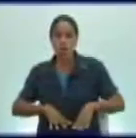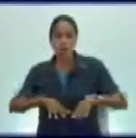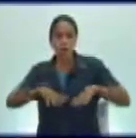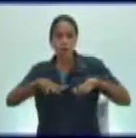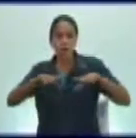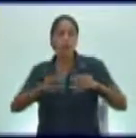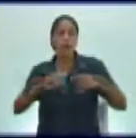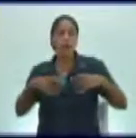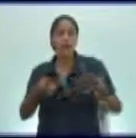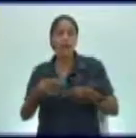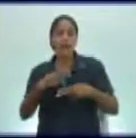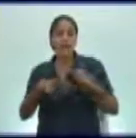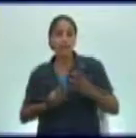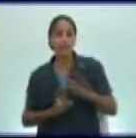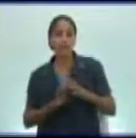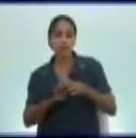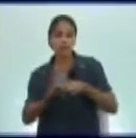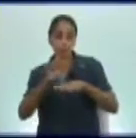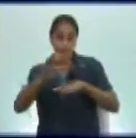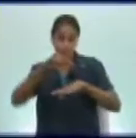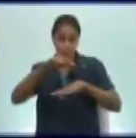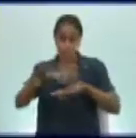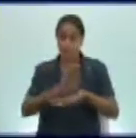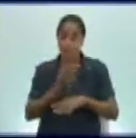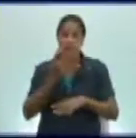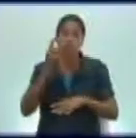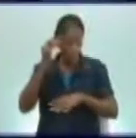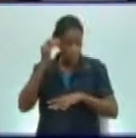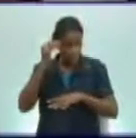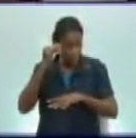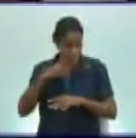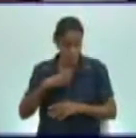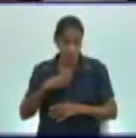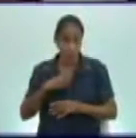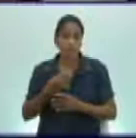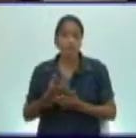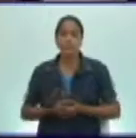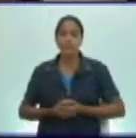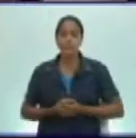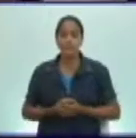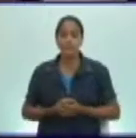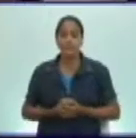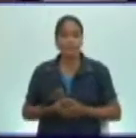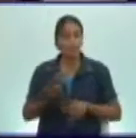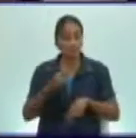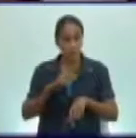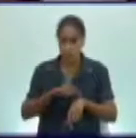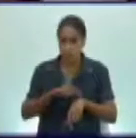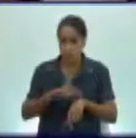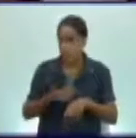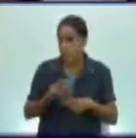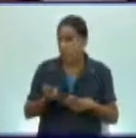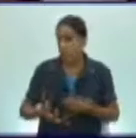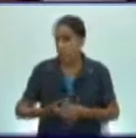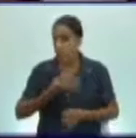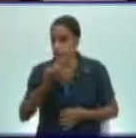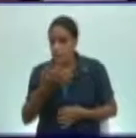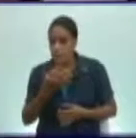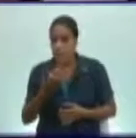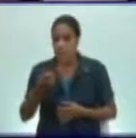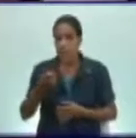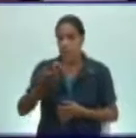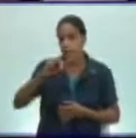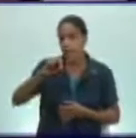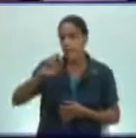torrenciales. Por eso es importante que ustedes tengan en cuenta a la hora de hablar de los anélidos,